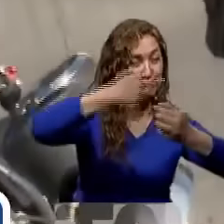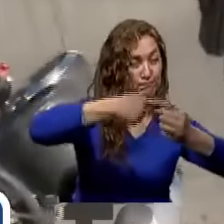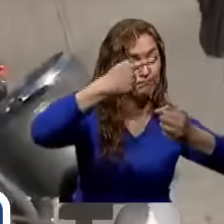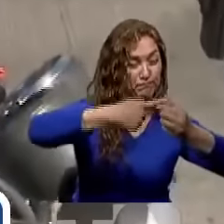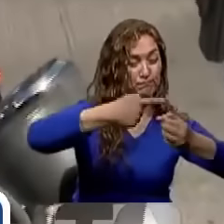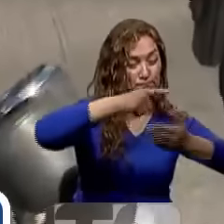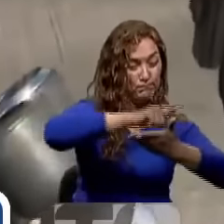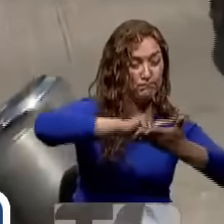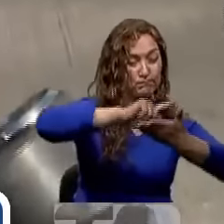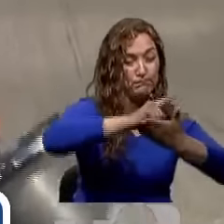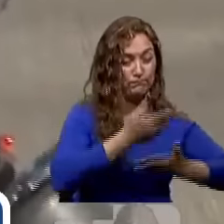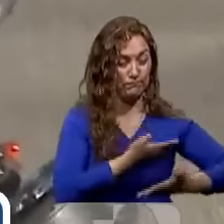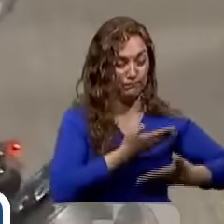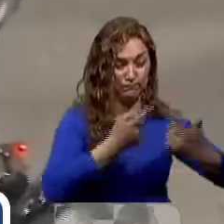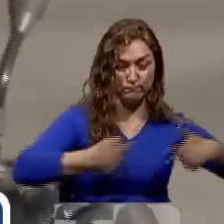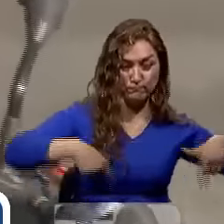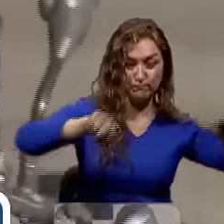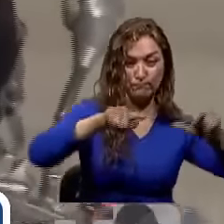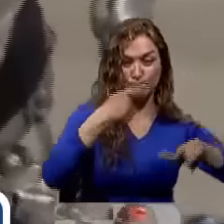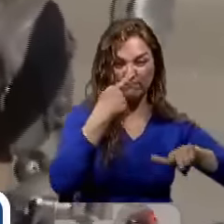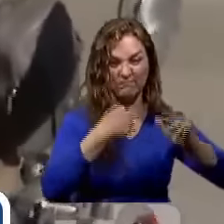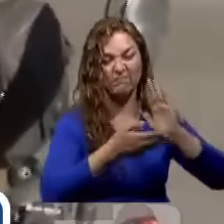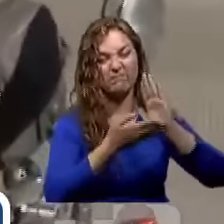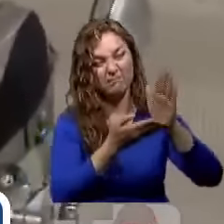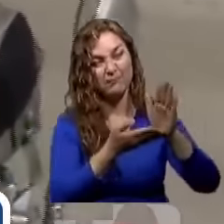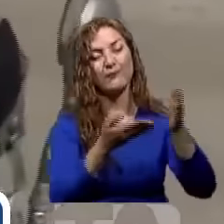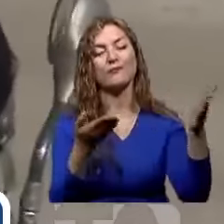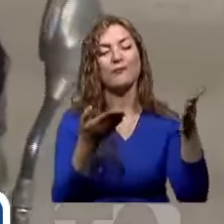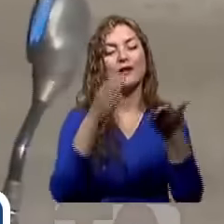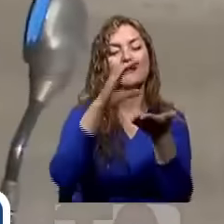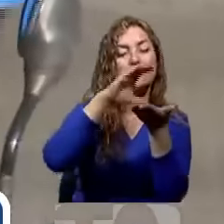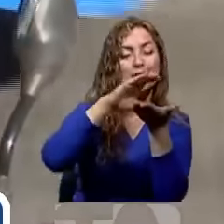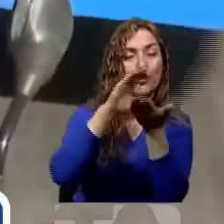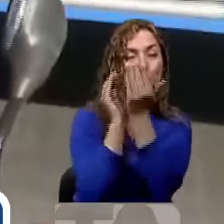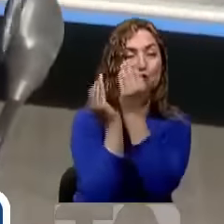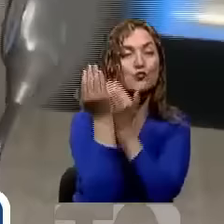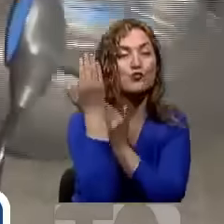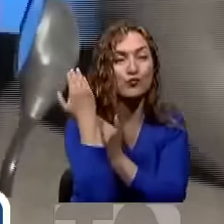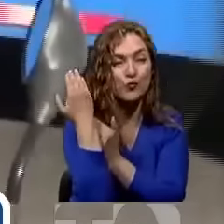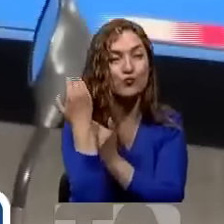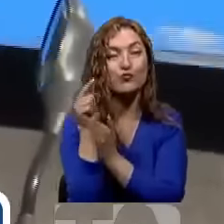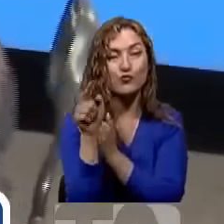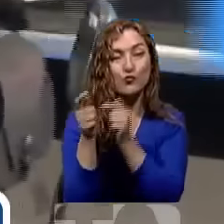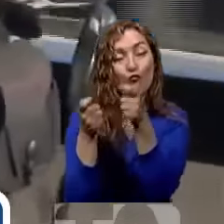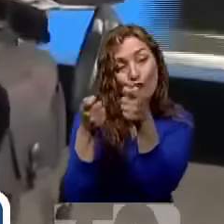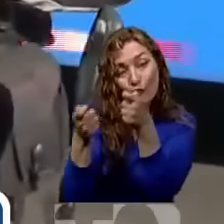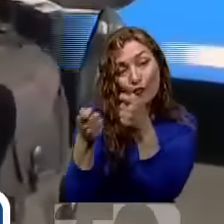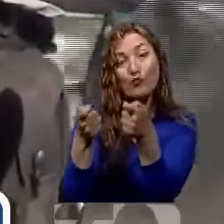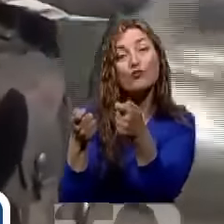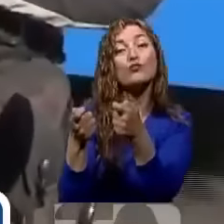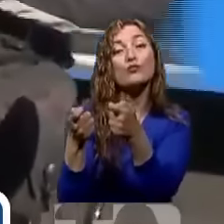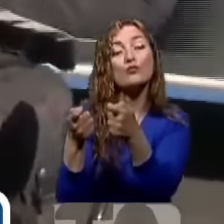es el Distrito Manuela Sáenz de interés. Por ejemplo, vamos a hablar del Centro Histórico, vamos nosotros a manejar lo que